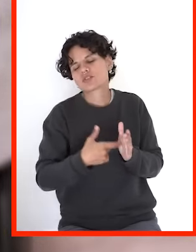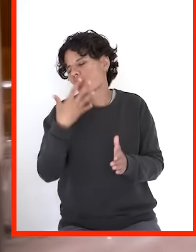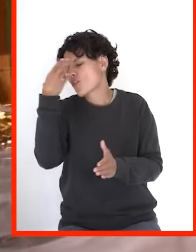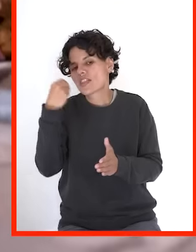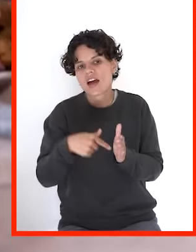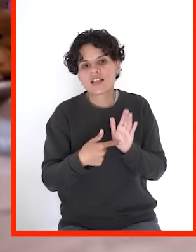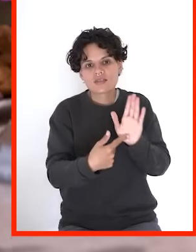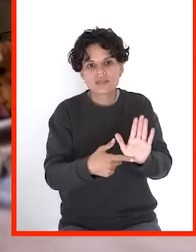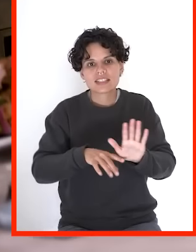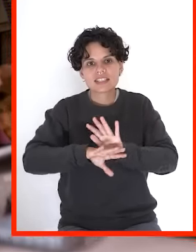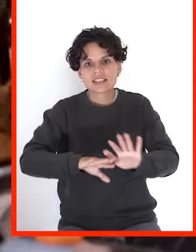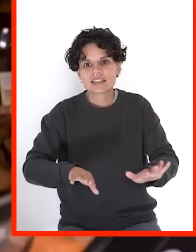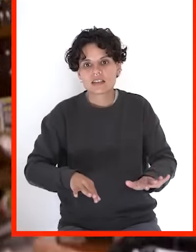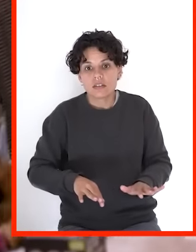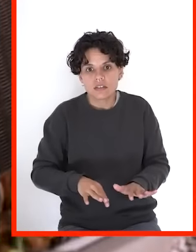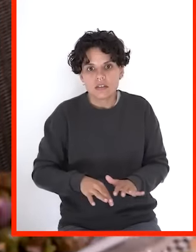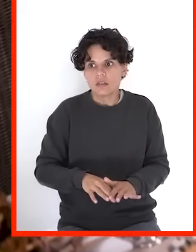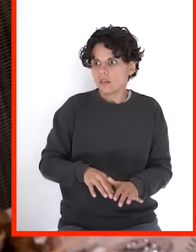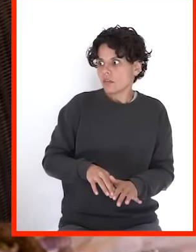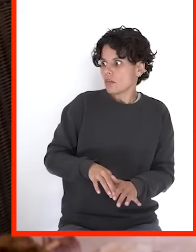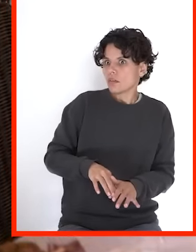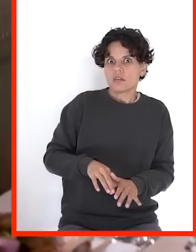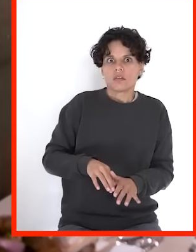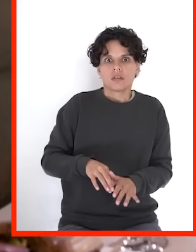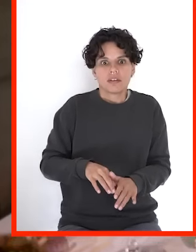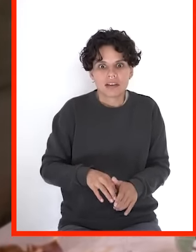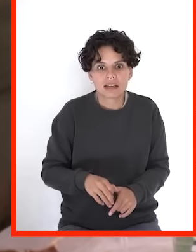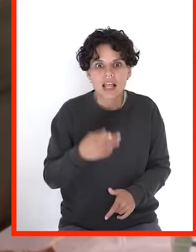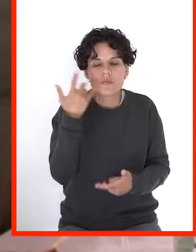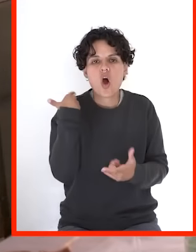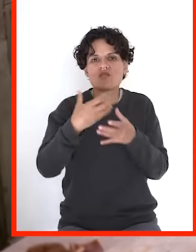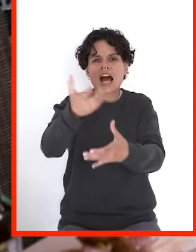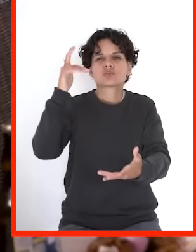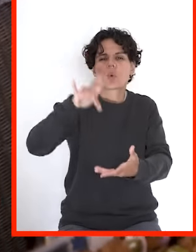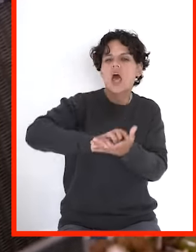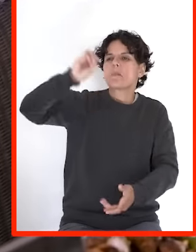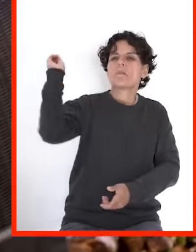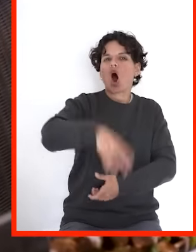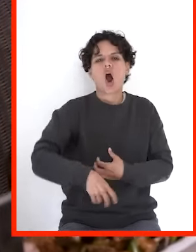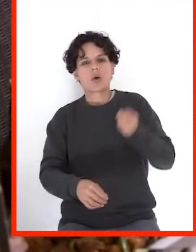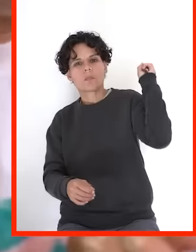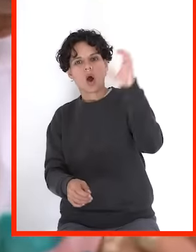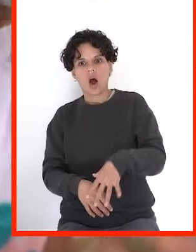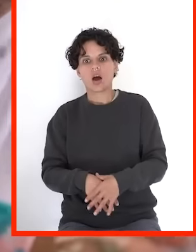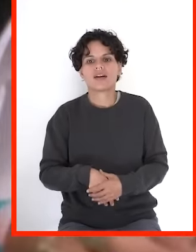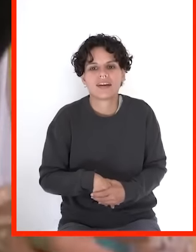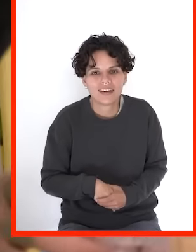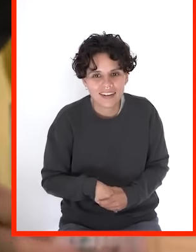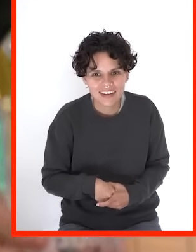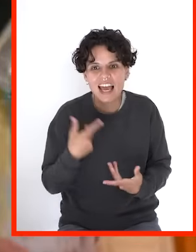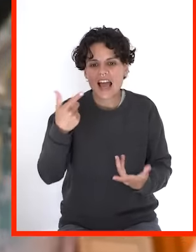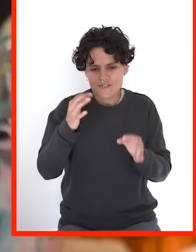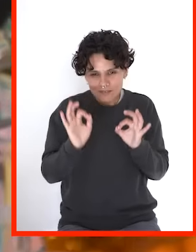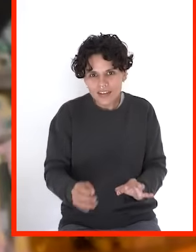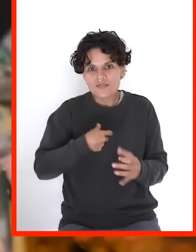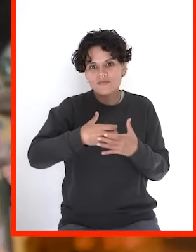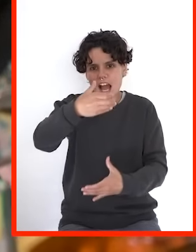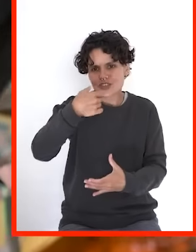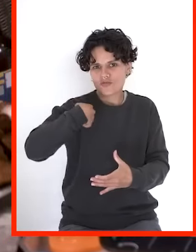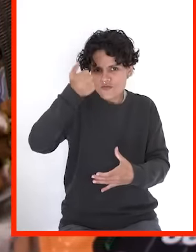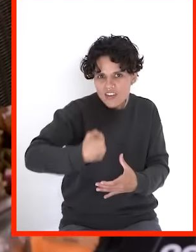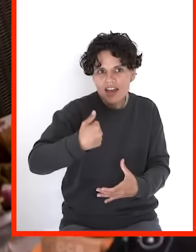Cagaron estos vasos. Son como el hoyo, los vasos. Si andas cagando. Estos son los vasos, vamos a tomar de vino